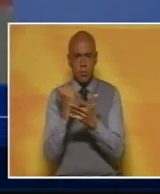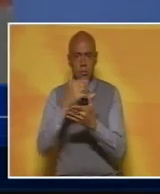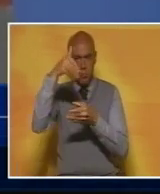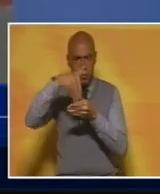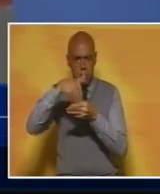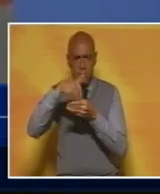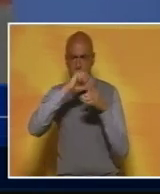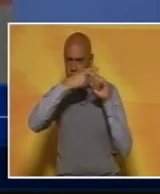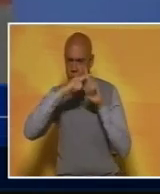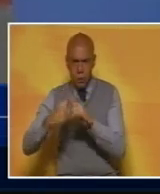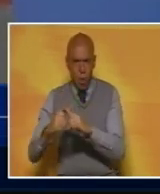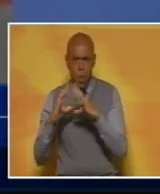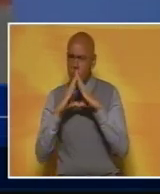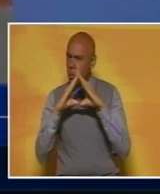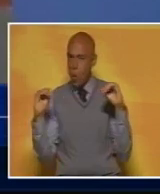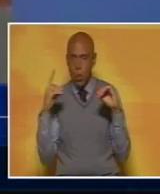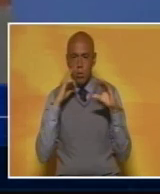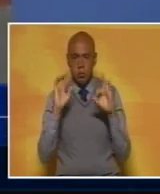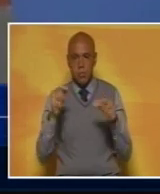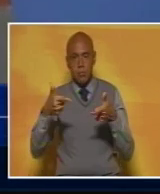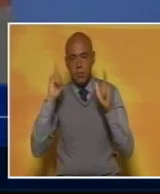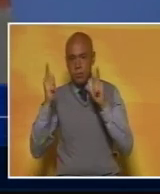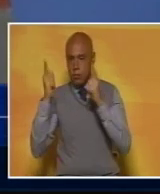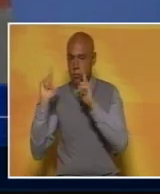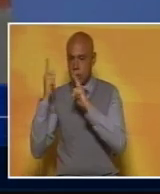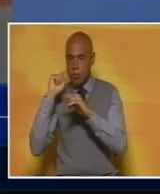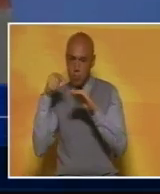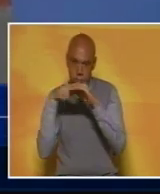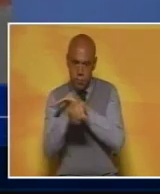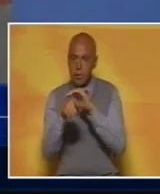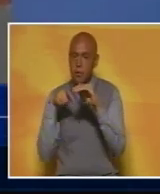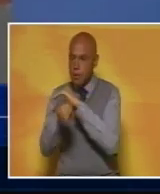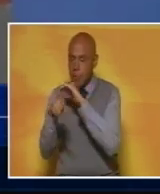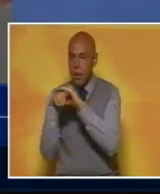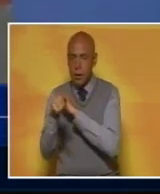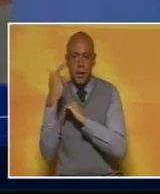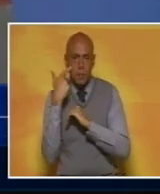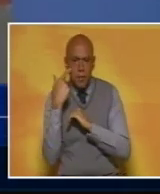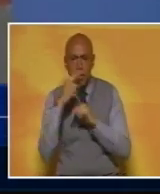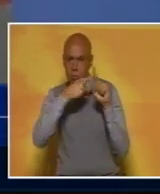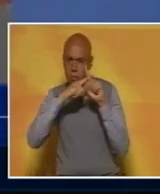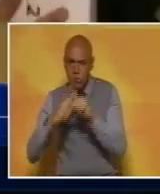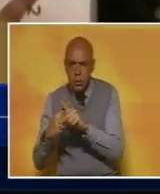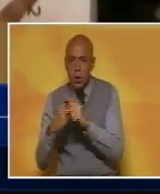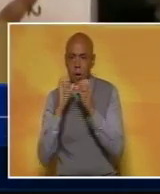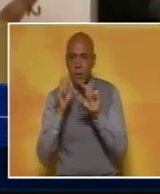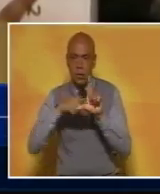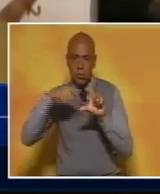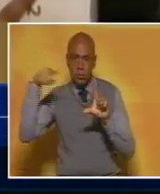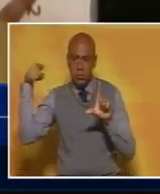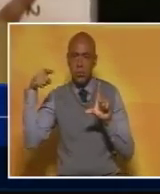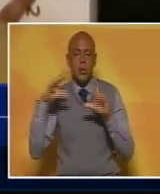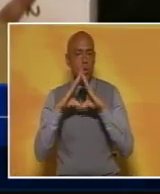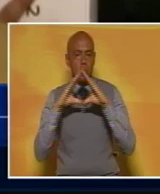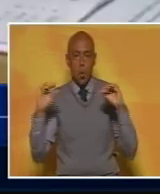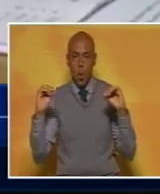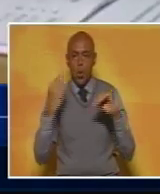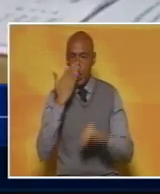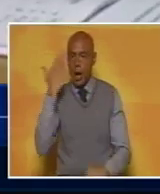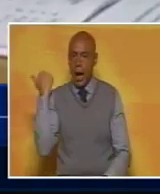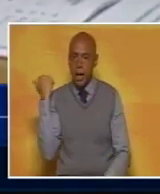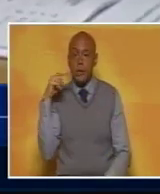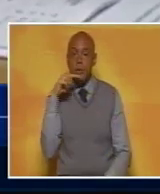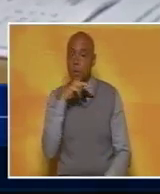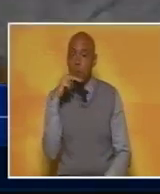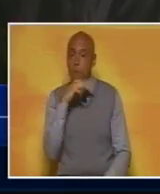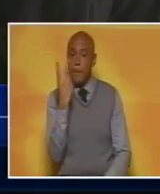votación, acceso a instalaciones y estadísticas, así como la supervisión de custodia de votos y toda la información sobre la jornada del pasado 20 de